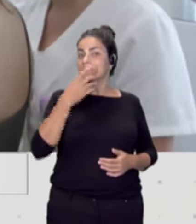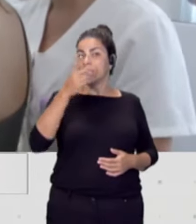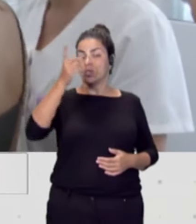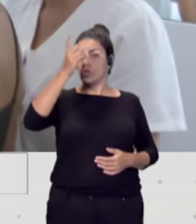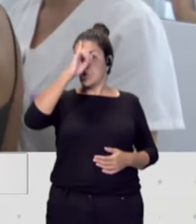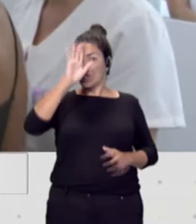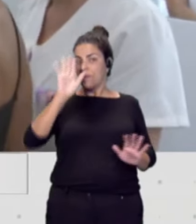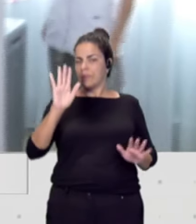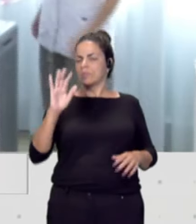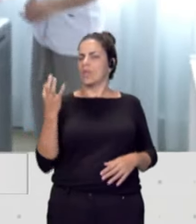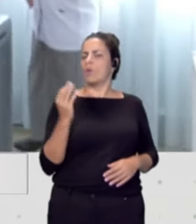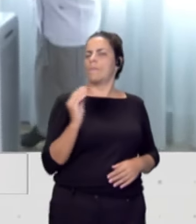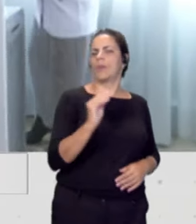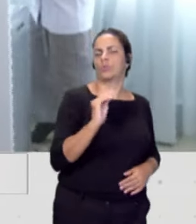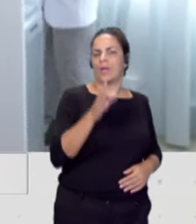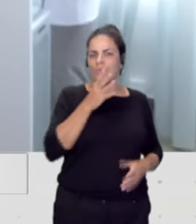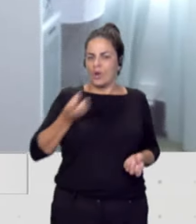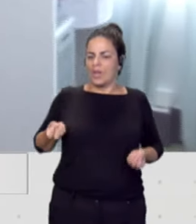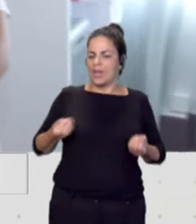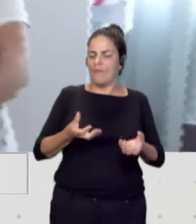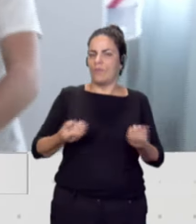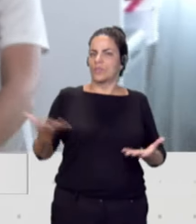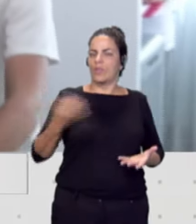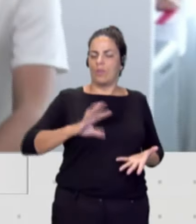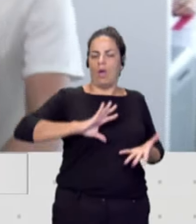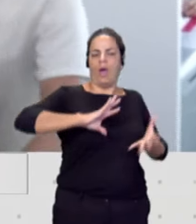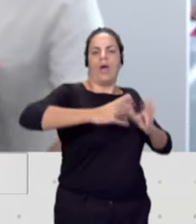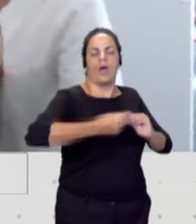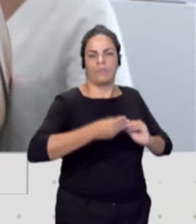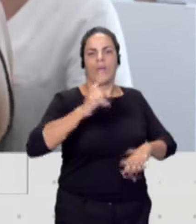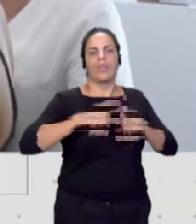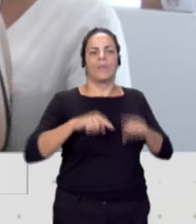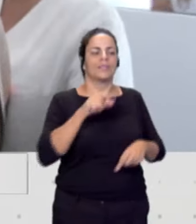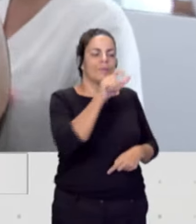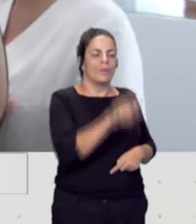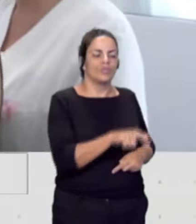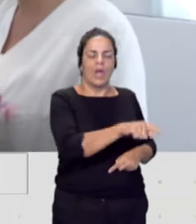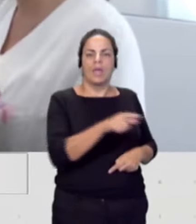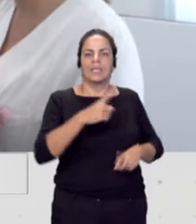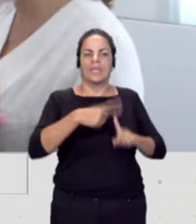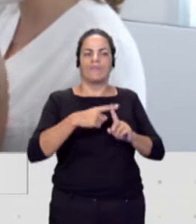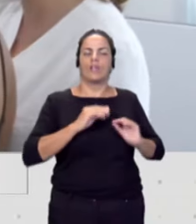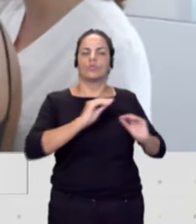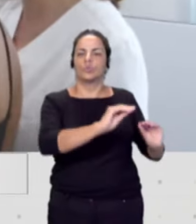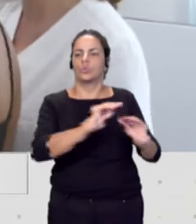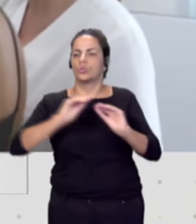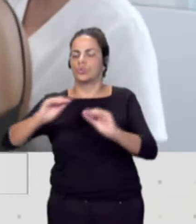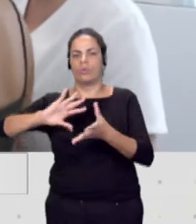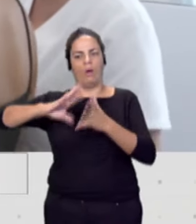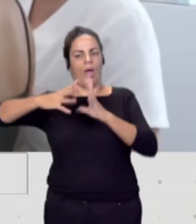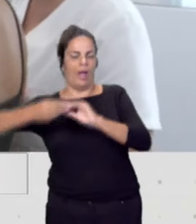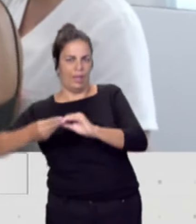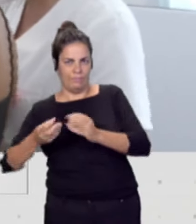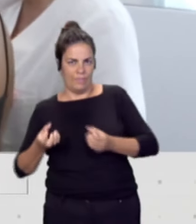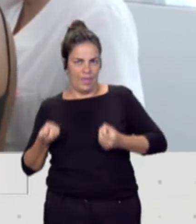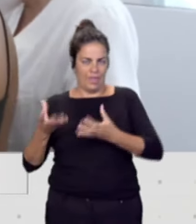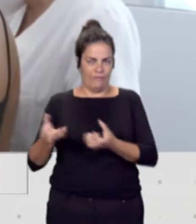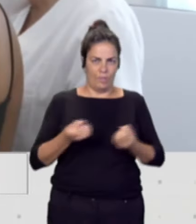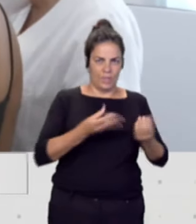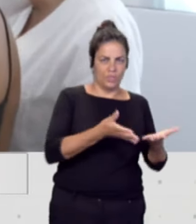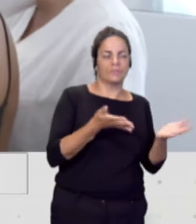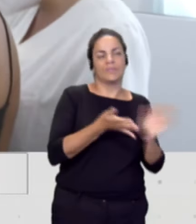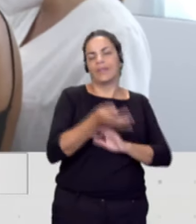la información al nivel, ¿no?, de esa persona. Esto es como